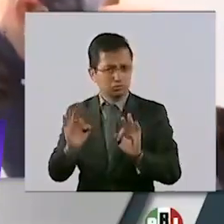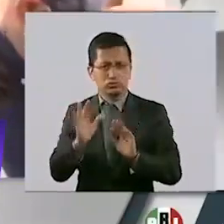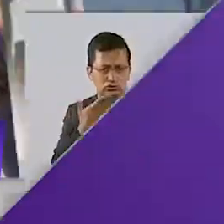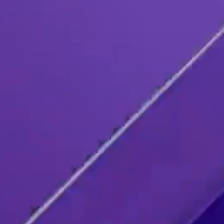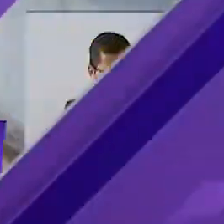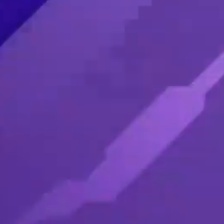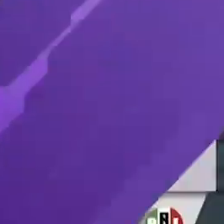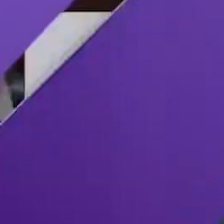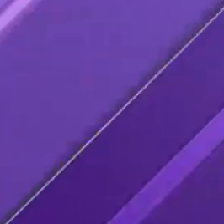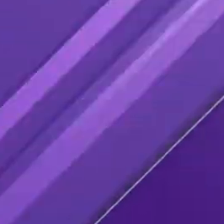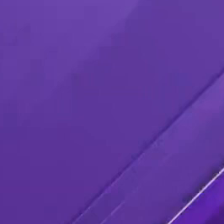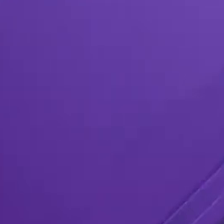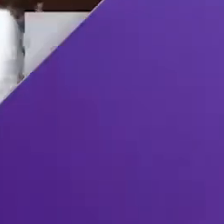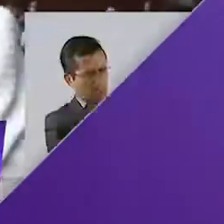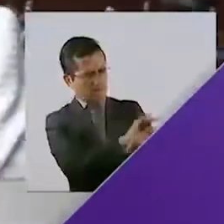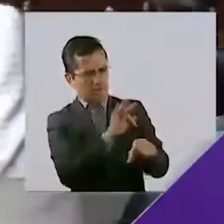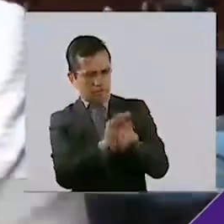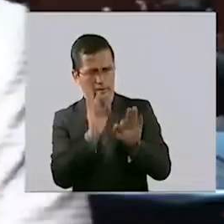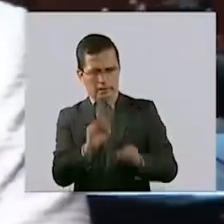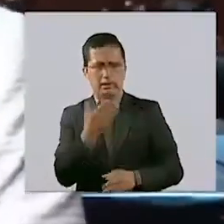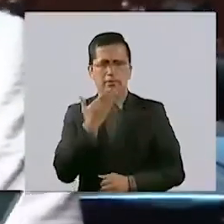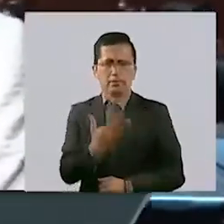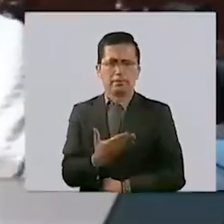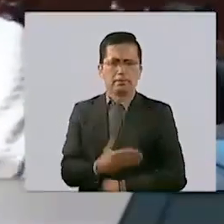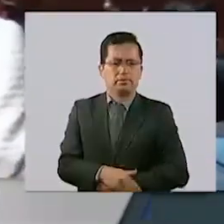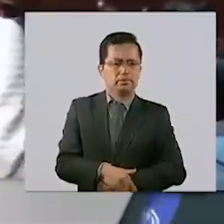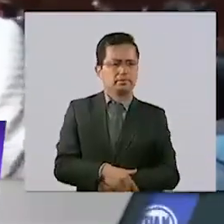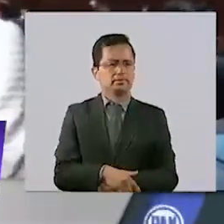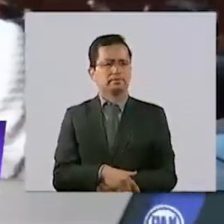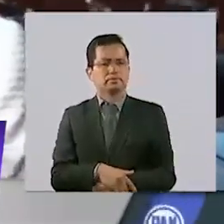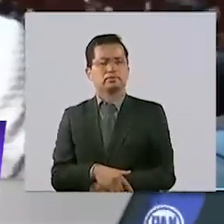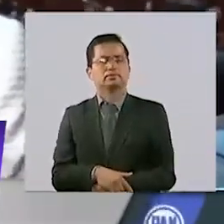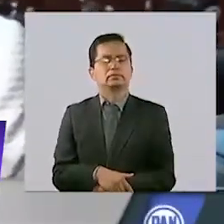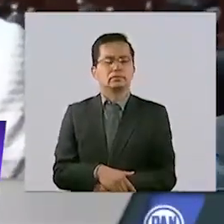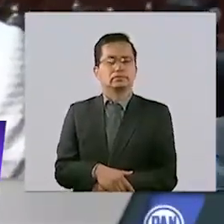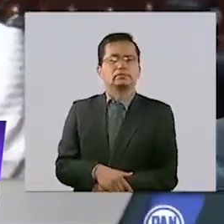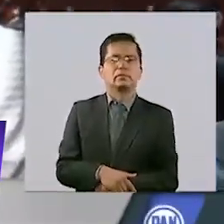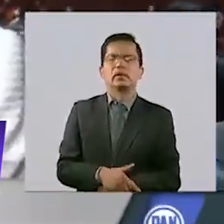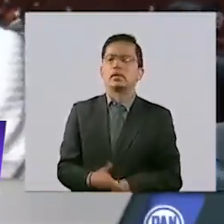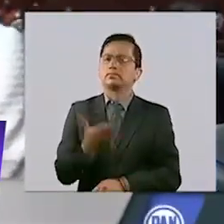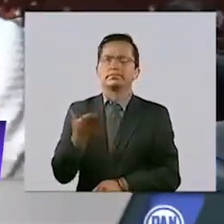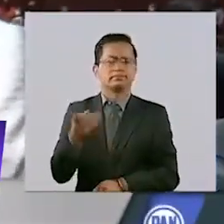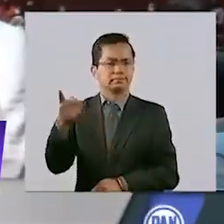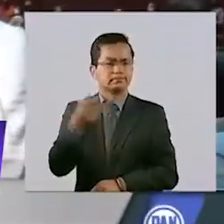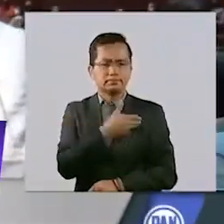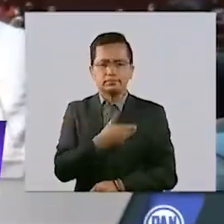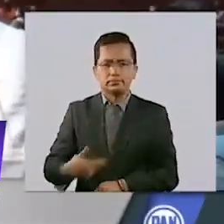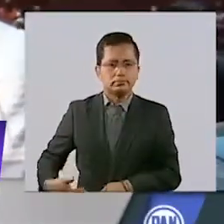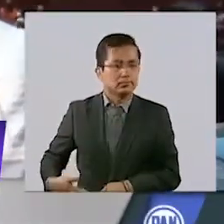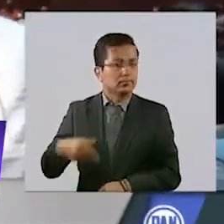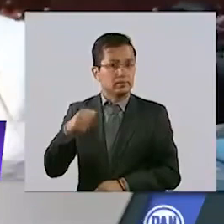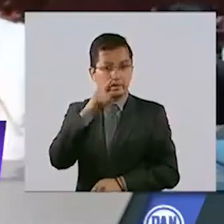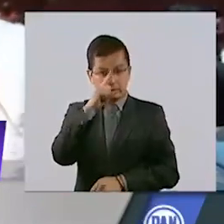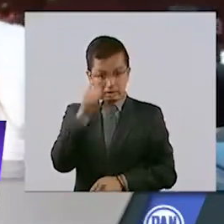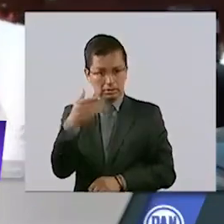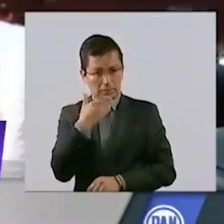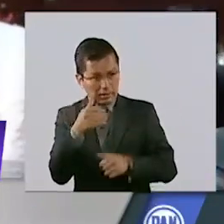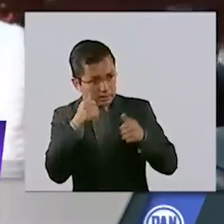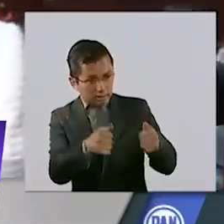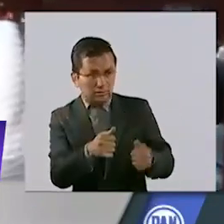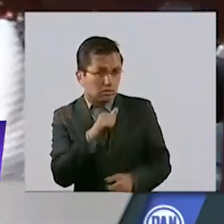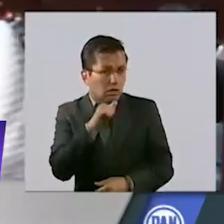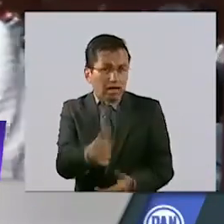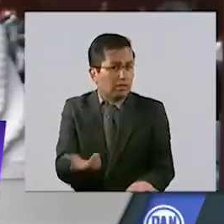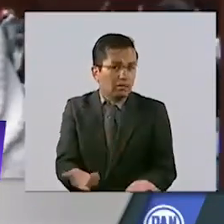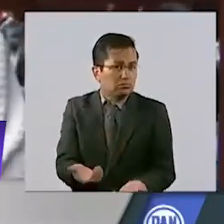periodistas. Es lamentable que por parte del presidente de la República no haya atención, pero que además se